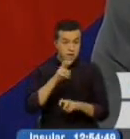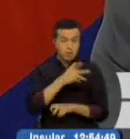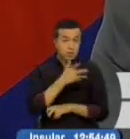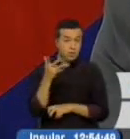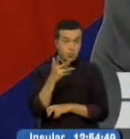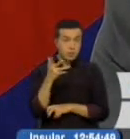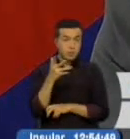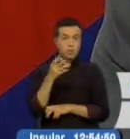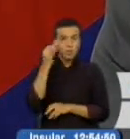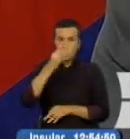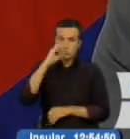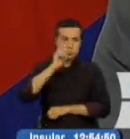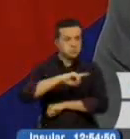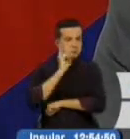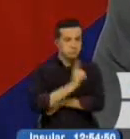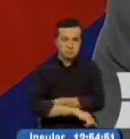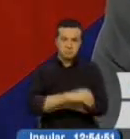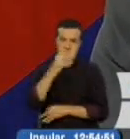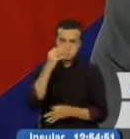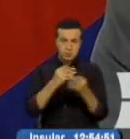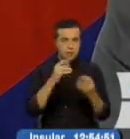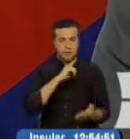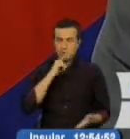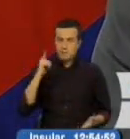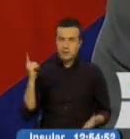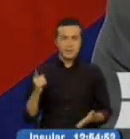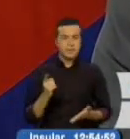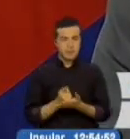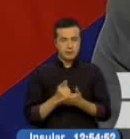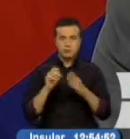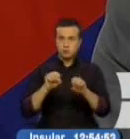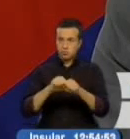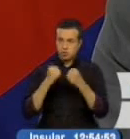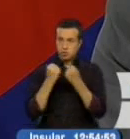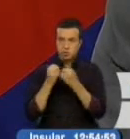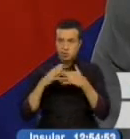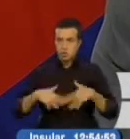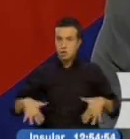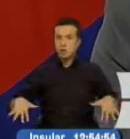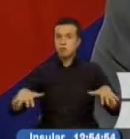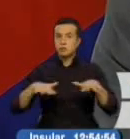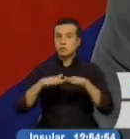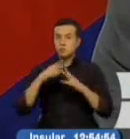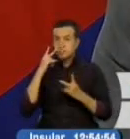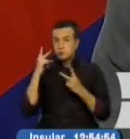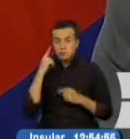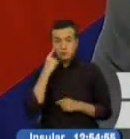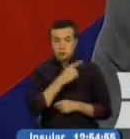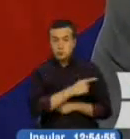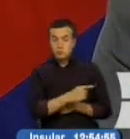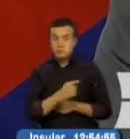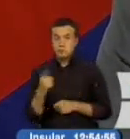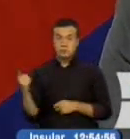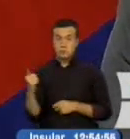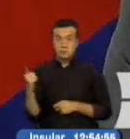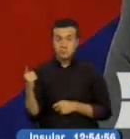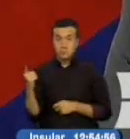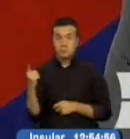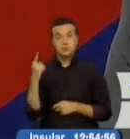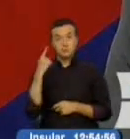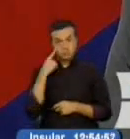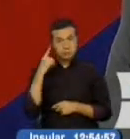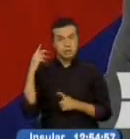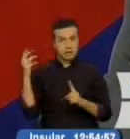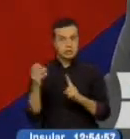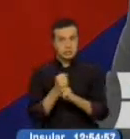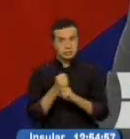que eso se pueda judicializar y que realmente la sociedad pueda ver que toda esta campaña va a dar éxitos